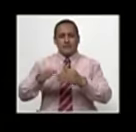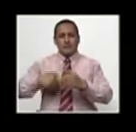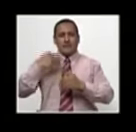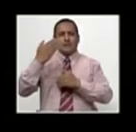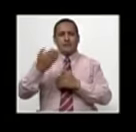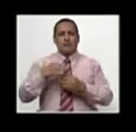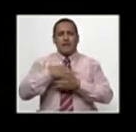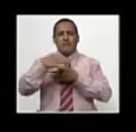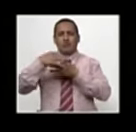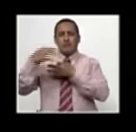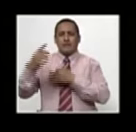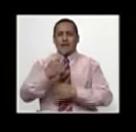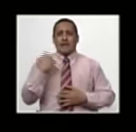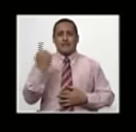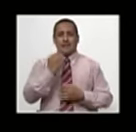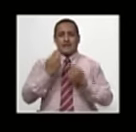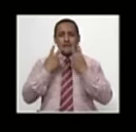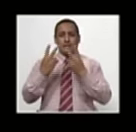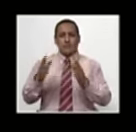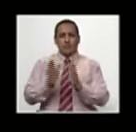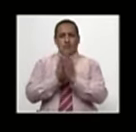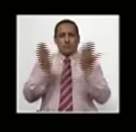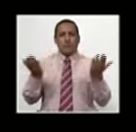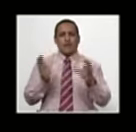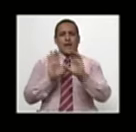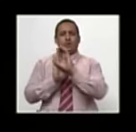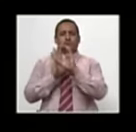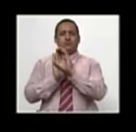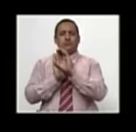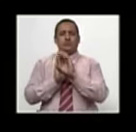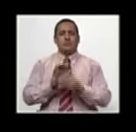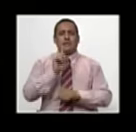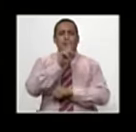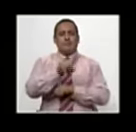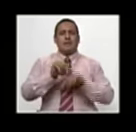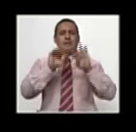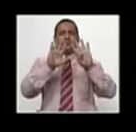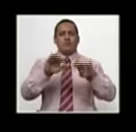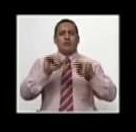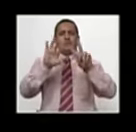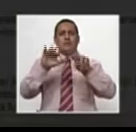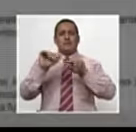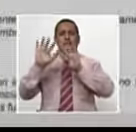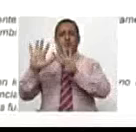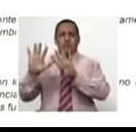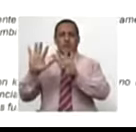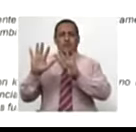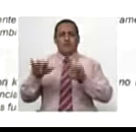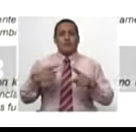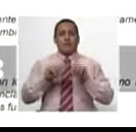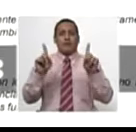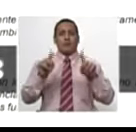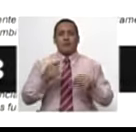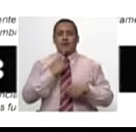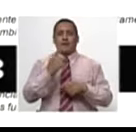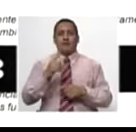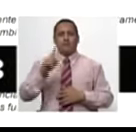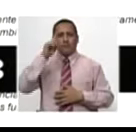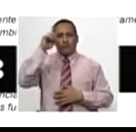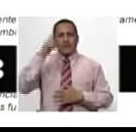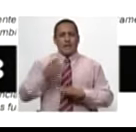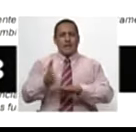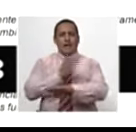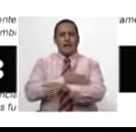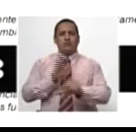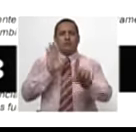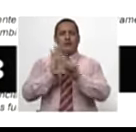y de allí hasta las regiones que aparecieron en el texto de la Constitución de 1979, pero que fueron